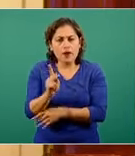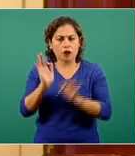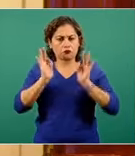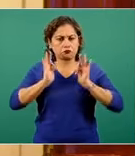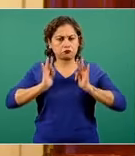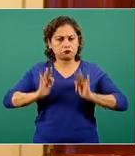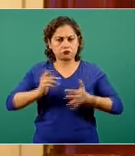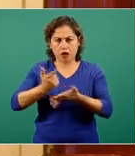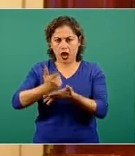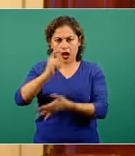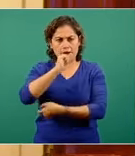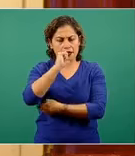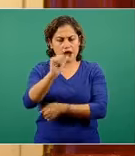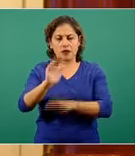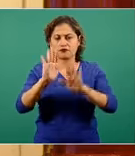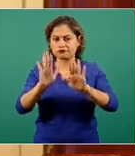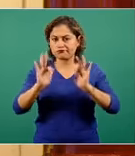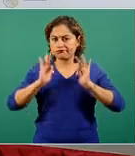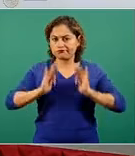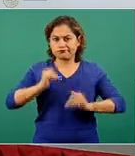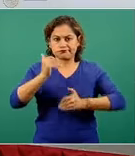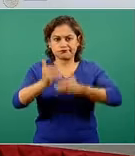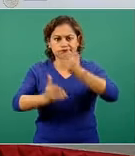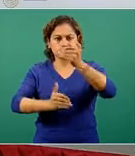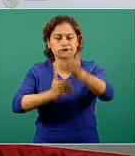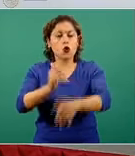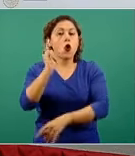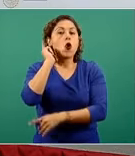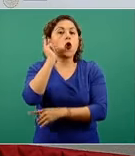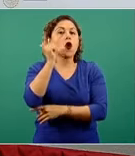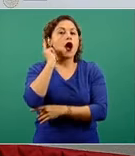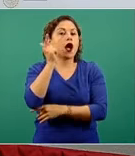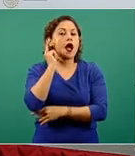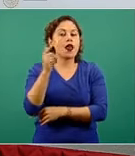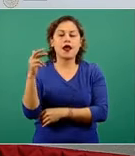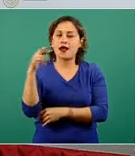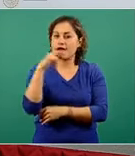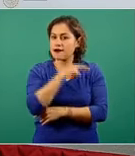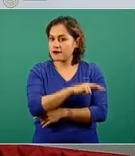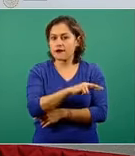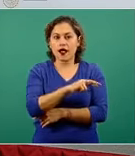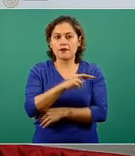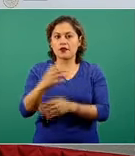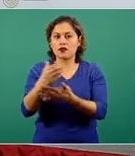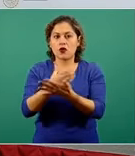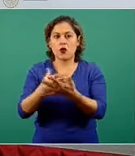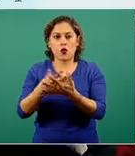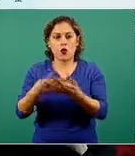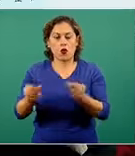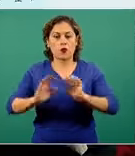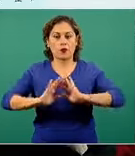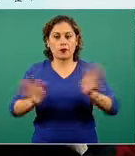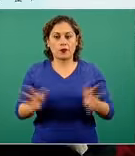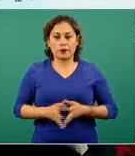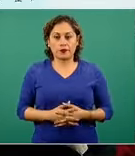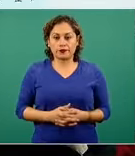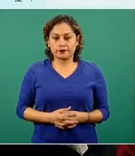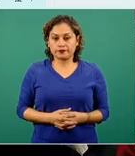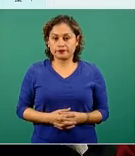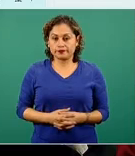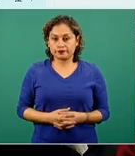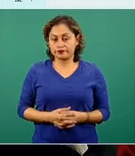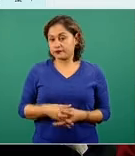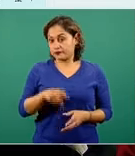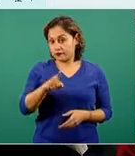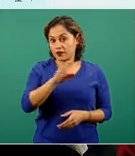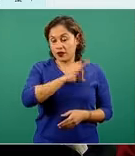de manera satisfactoria, y esperemos que se unan pronto a las 35 personas que ya fueron dadas de alta. Pueden notar